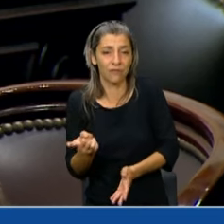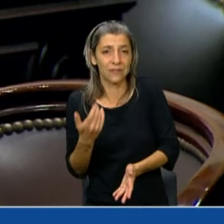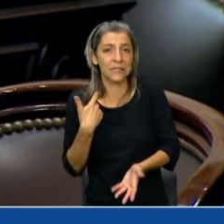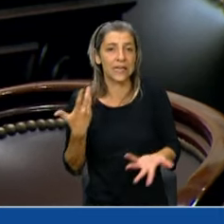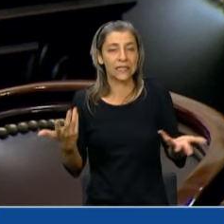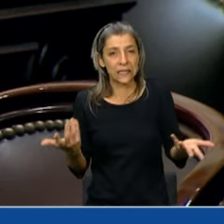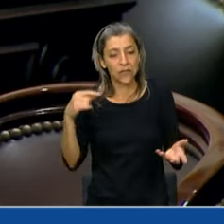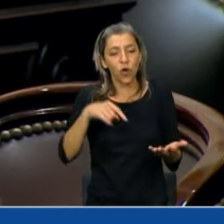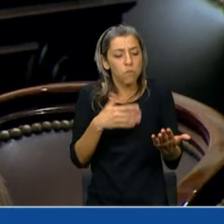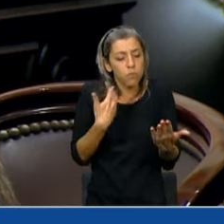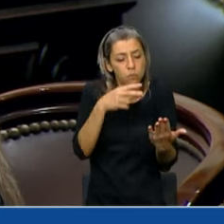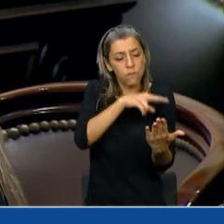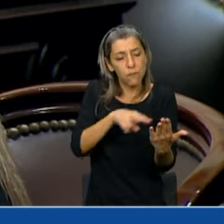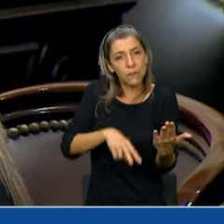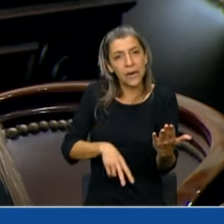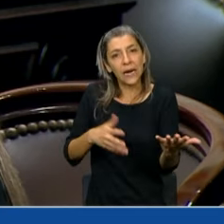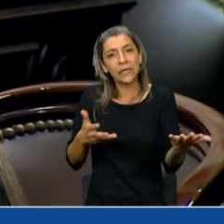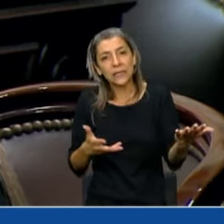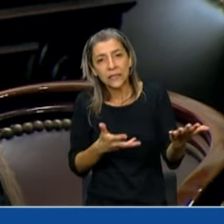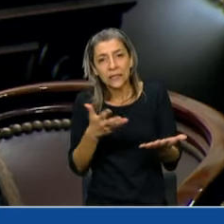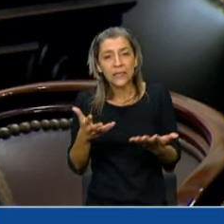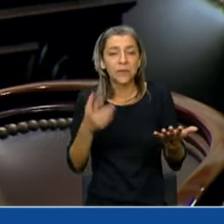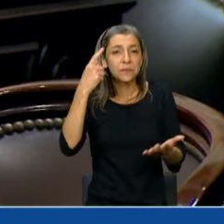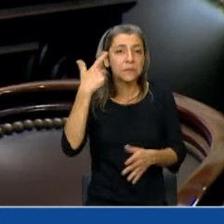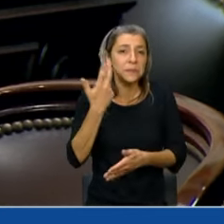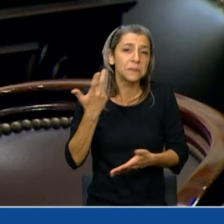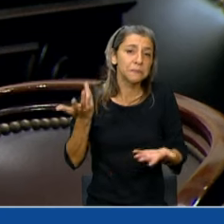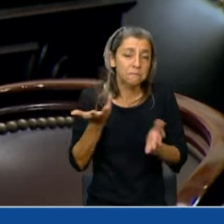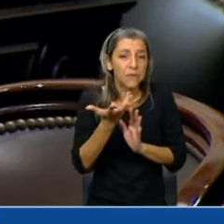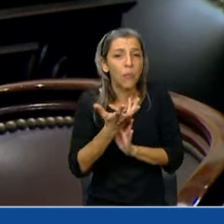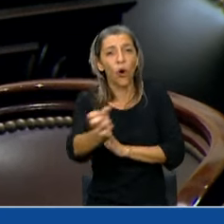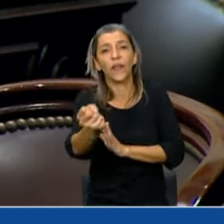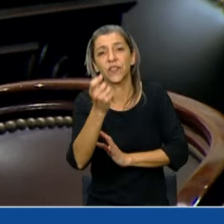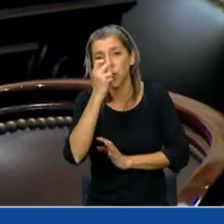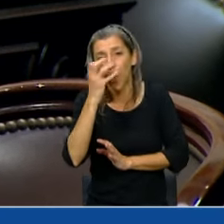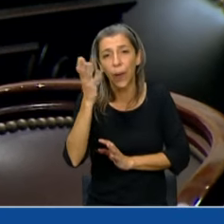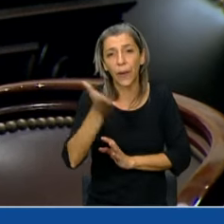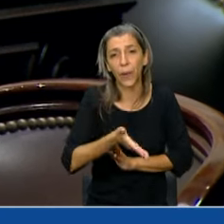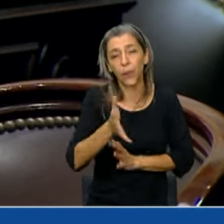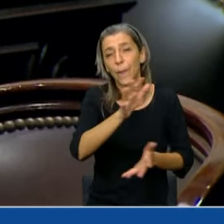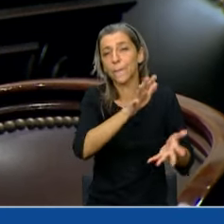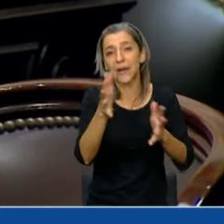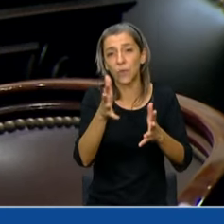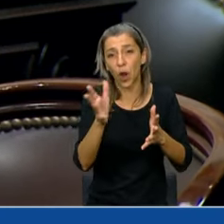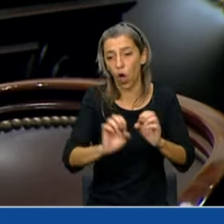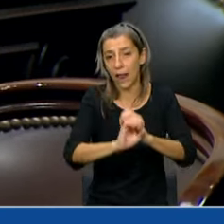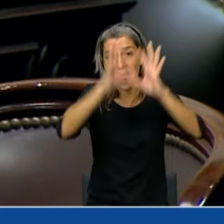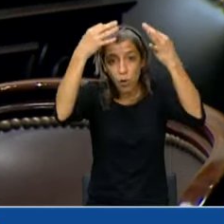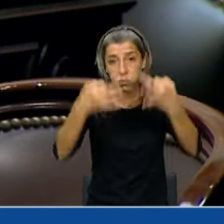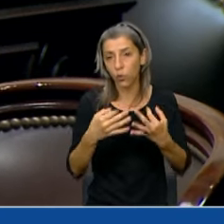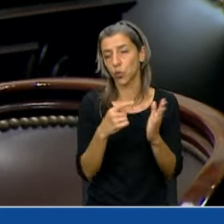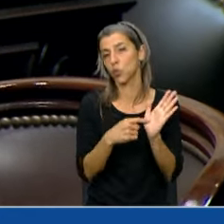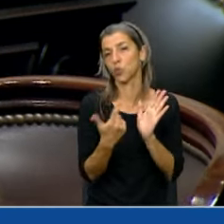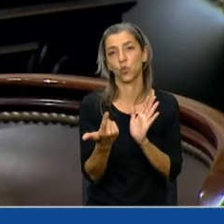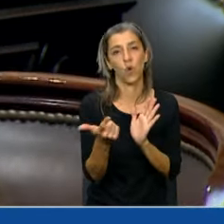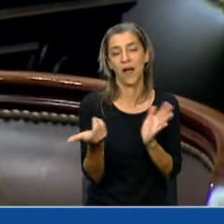la interpretación eh para que la retención sea 20% más o menos pero no queda claro el